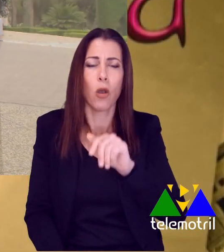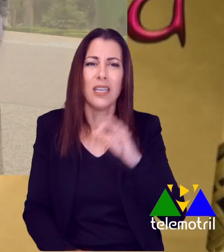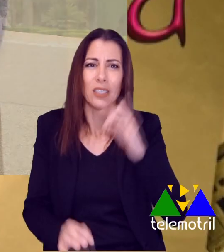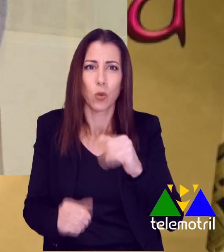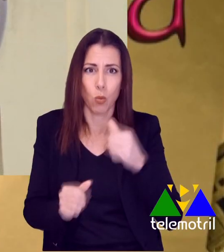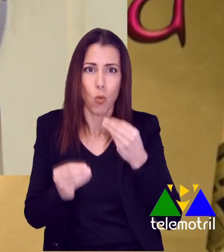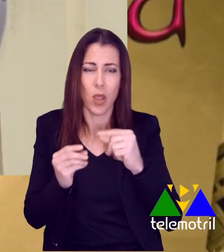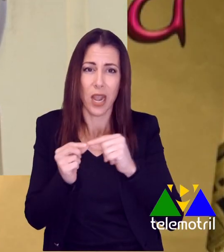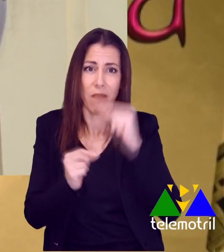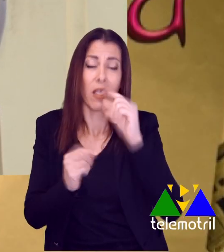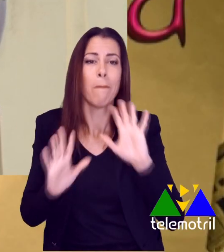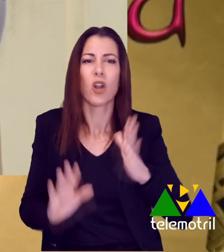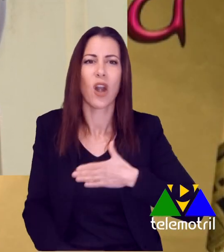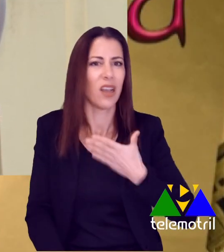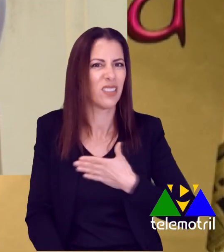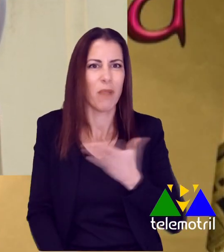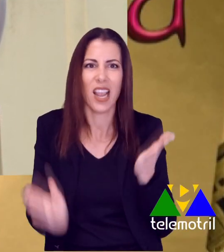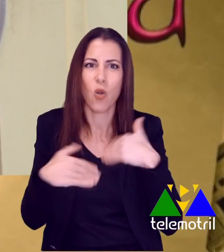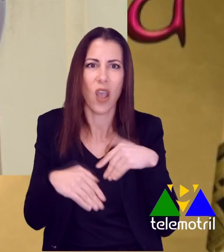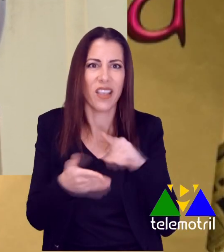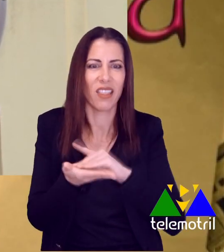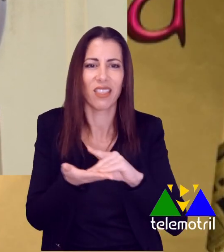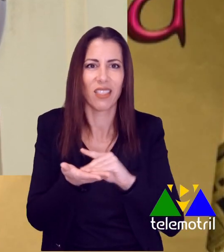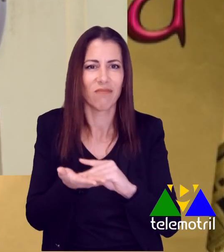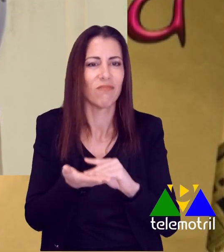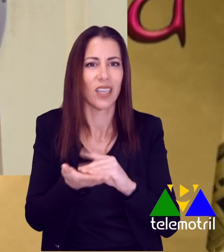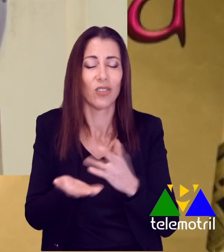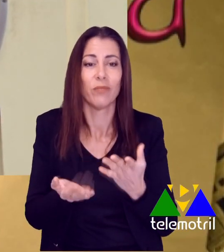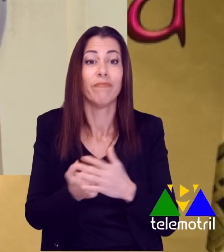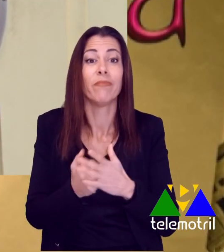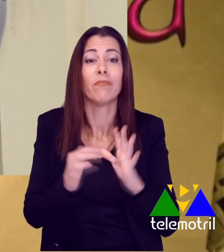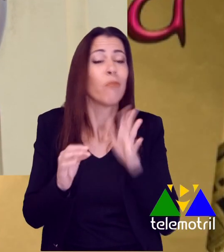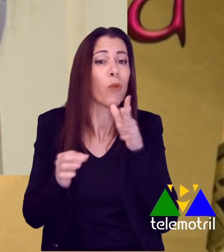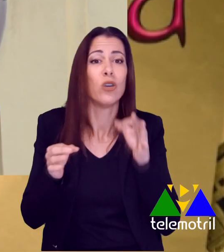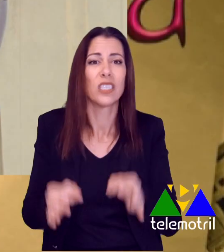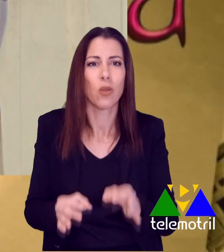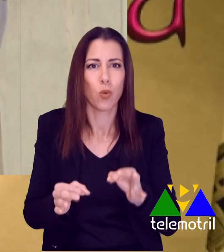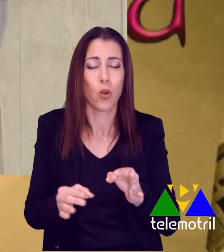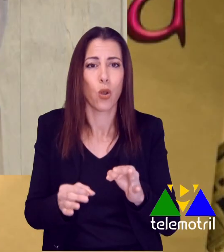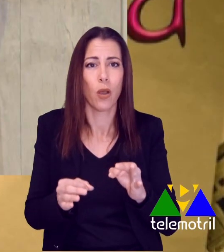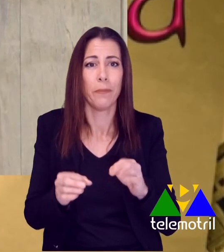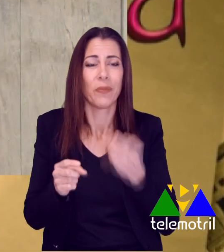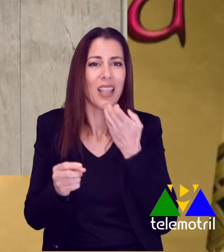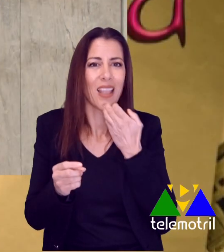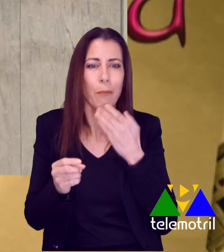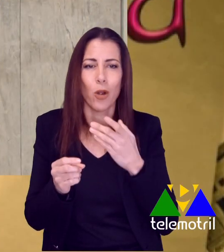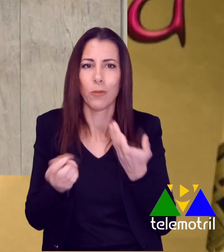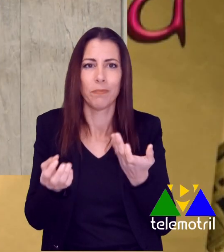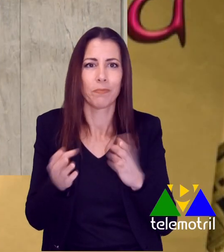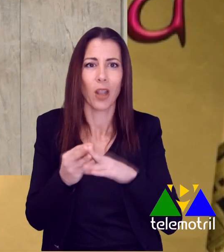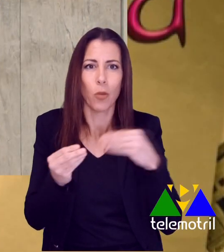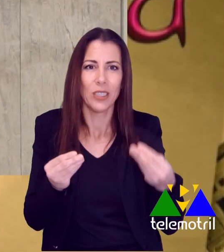elevado. Pero lástima que no se haya conservado nada. Seguramente porque el archivo de